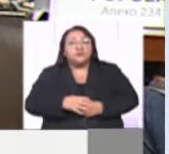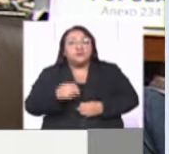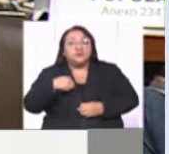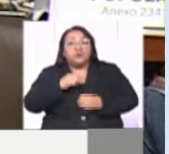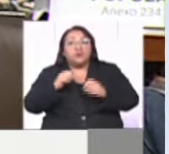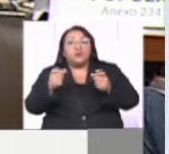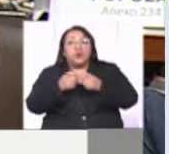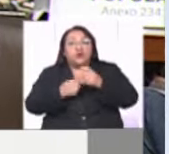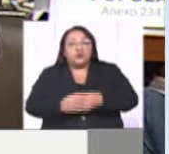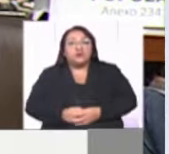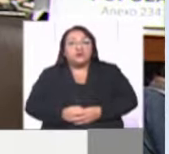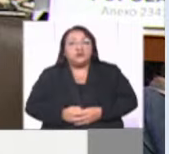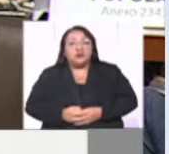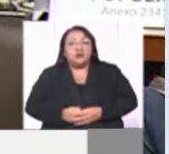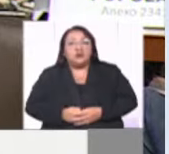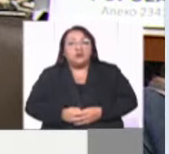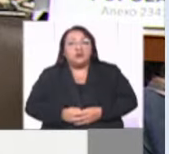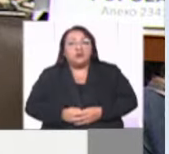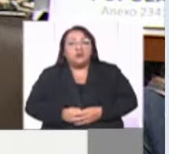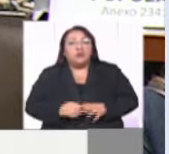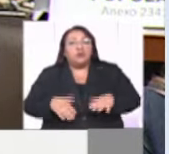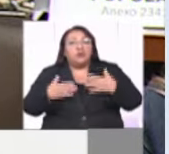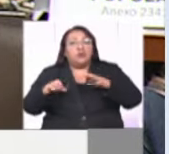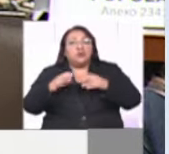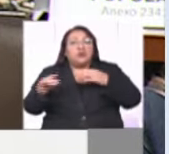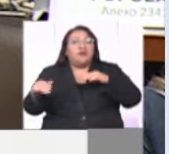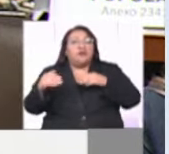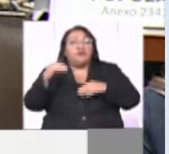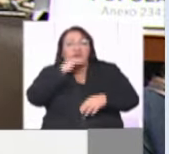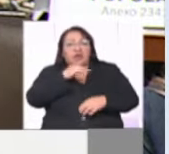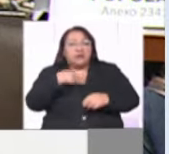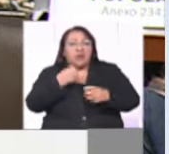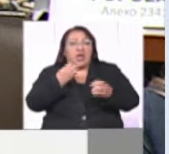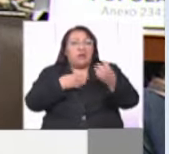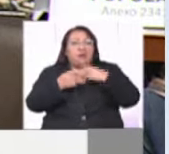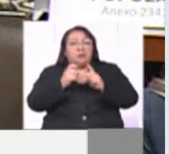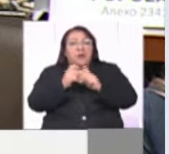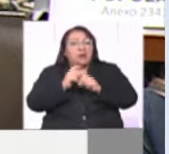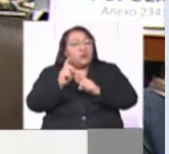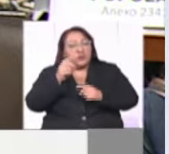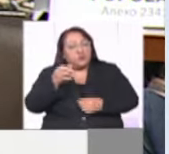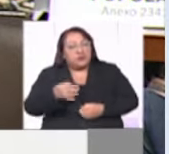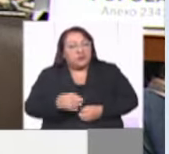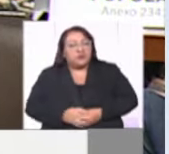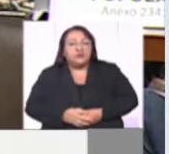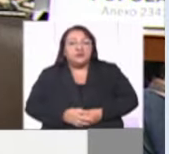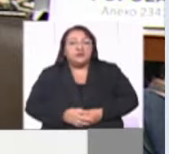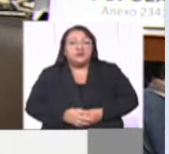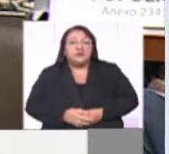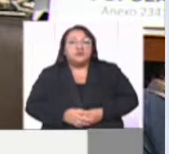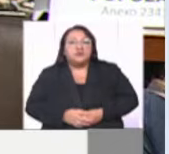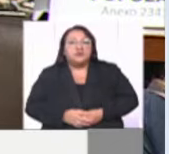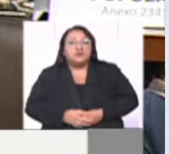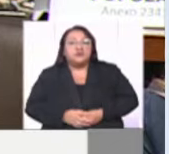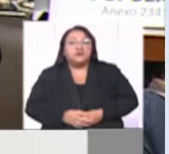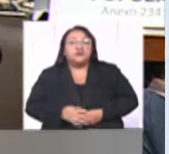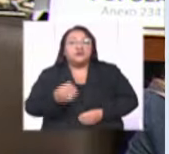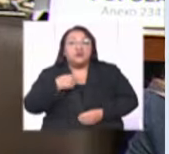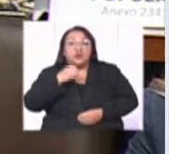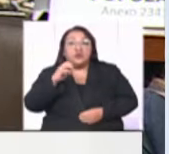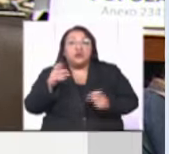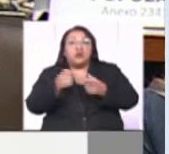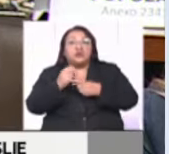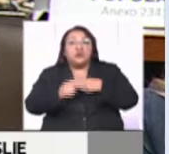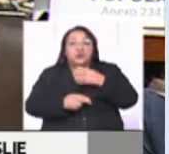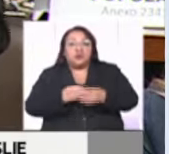como parlamentarios, porque no podemos hacernos engañar por afirmaciones que no son las más correctas. Entonces yo solicito a la